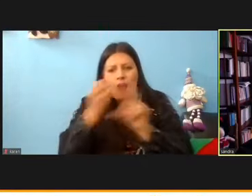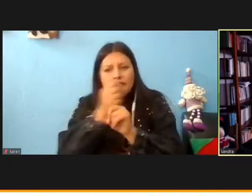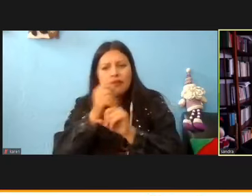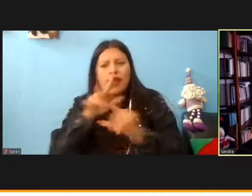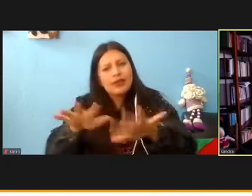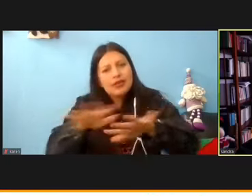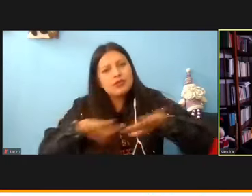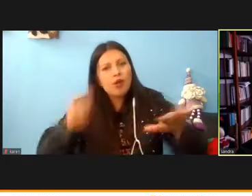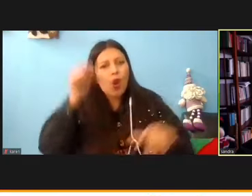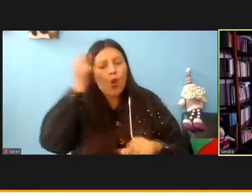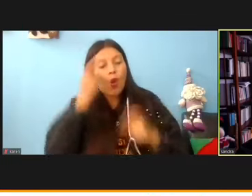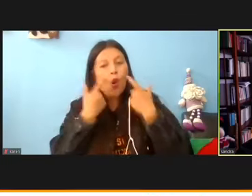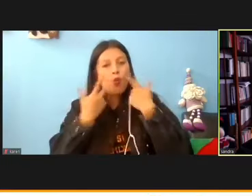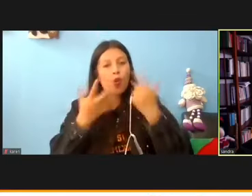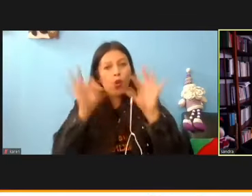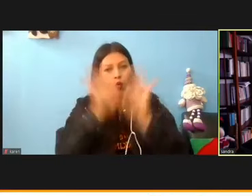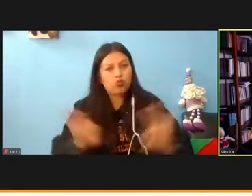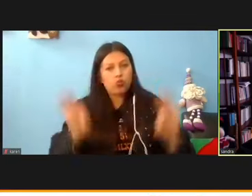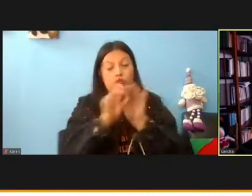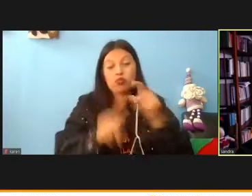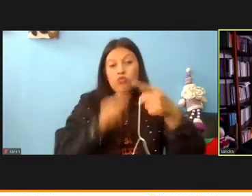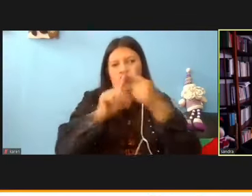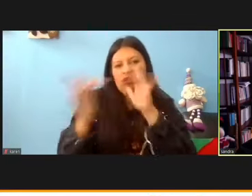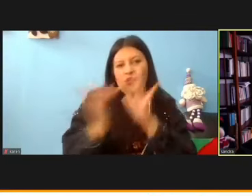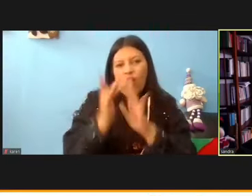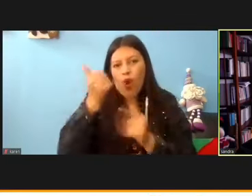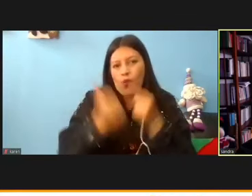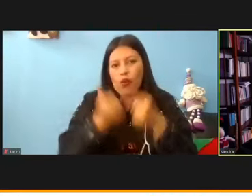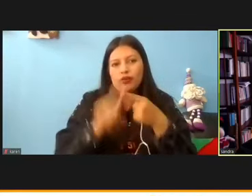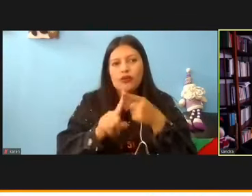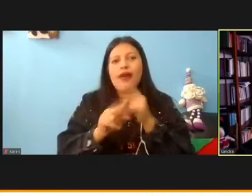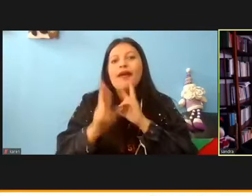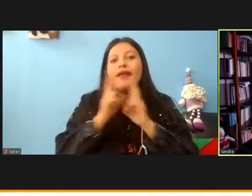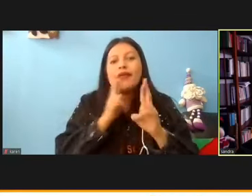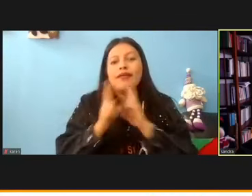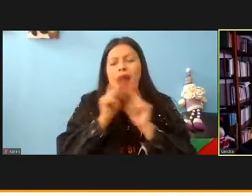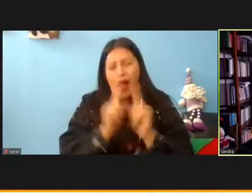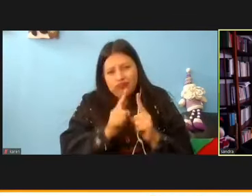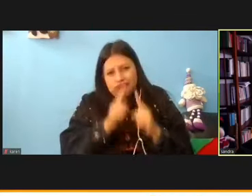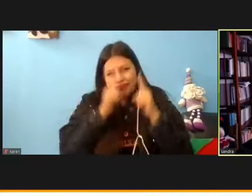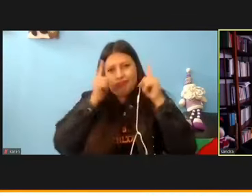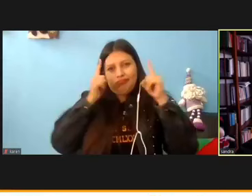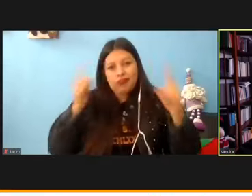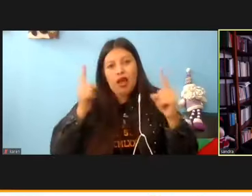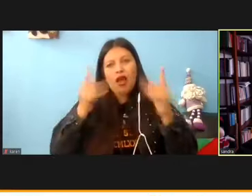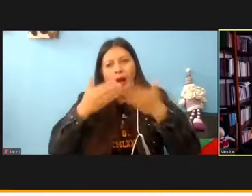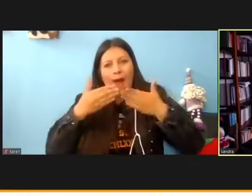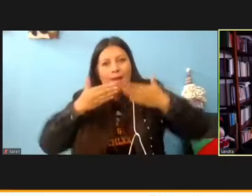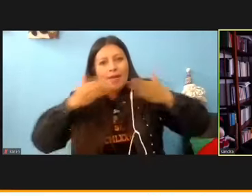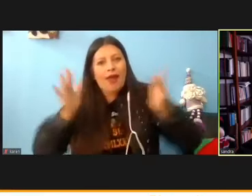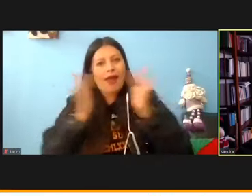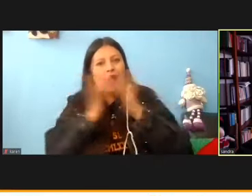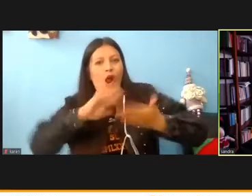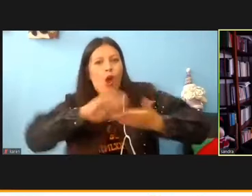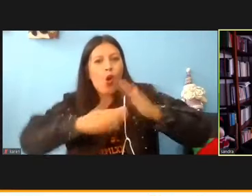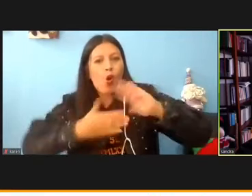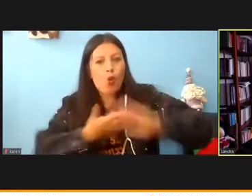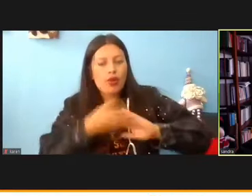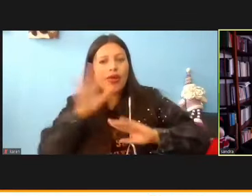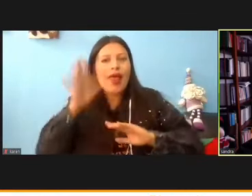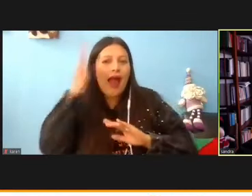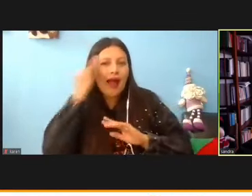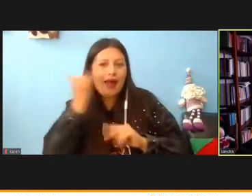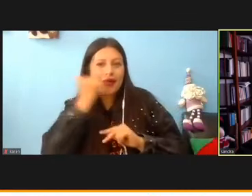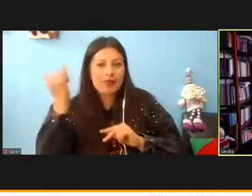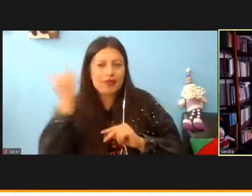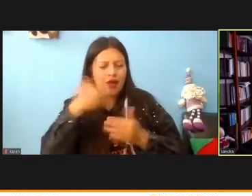de la memoria que son muy importantes, una que tiene que ver con las relaciones amplias y abiertas entre la comunidad y la academia que